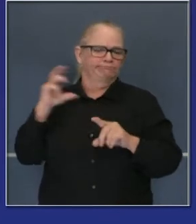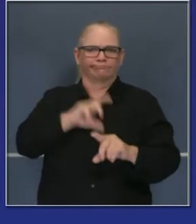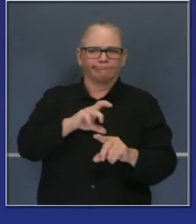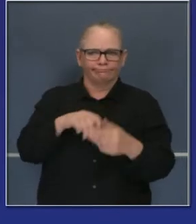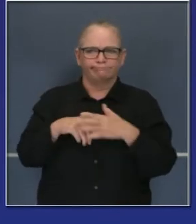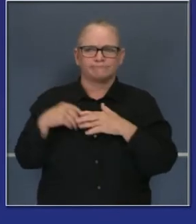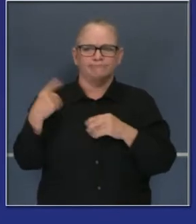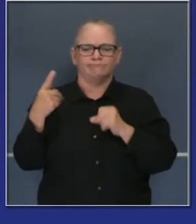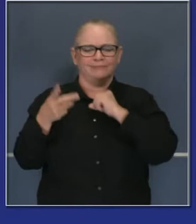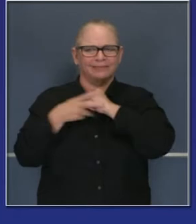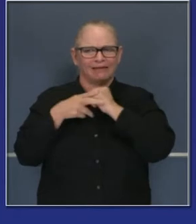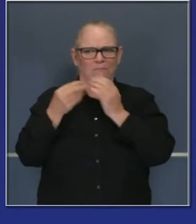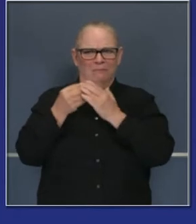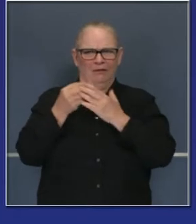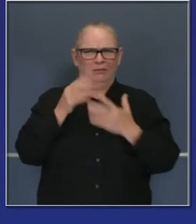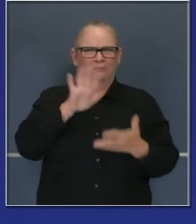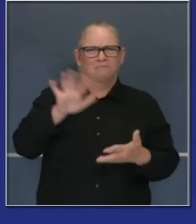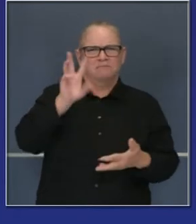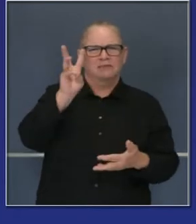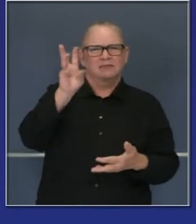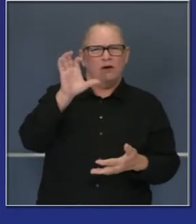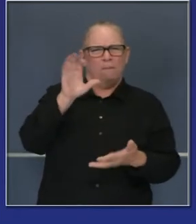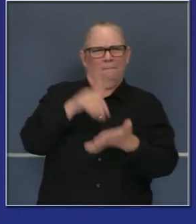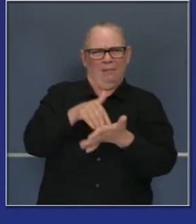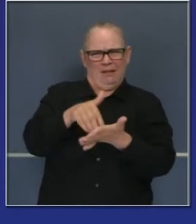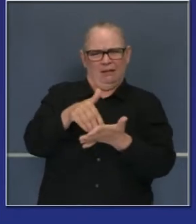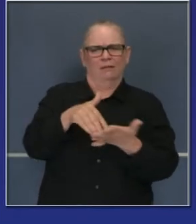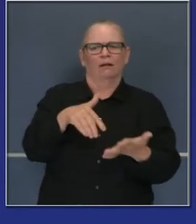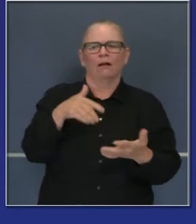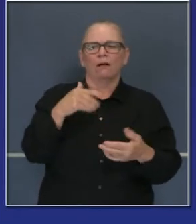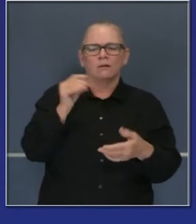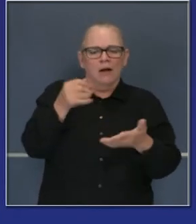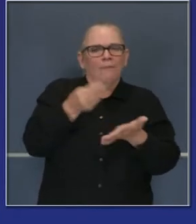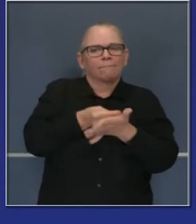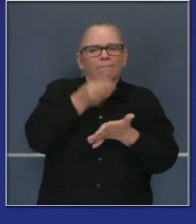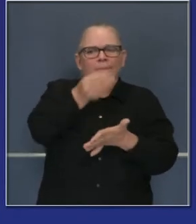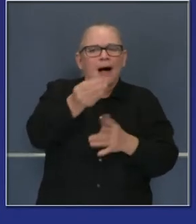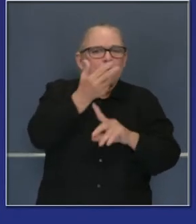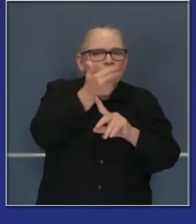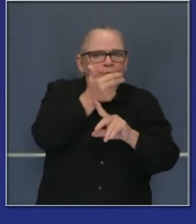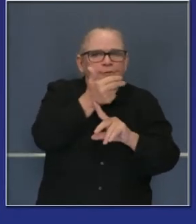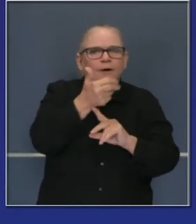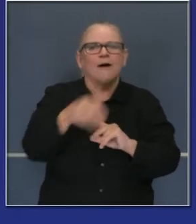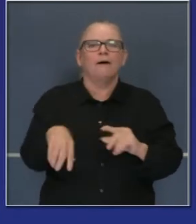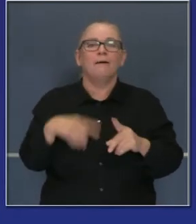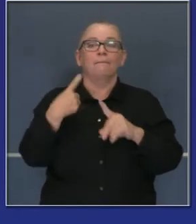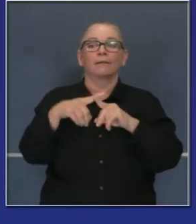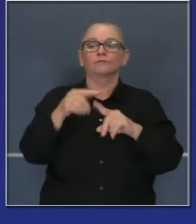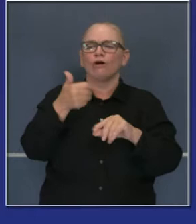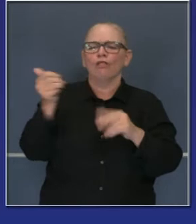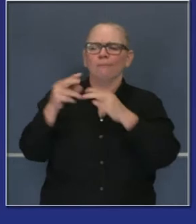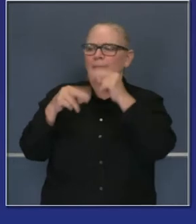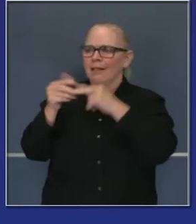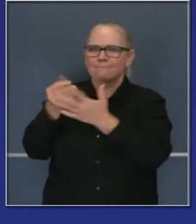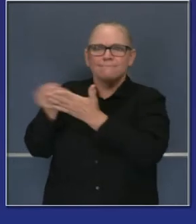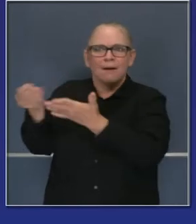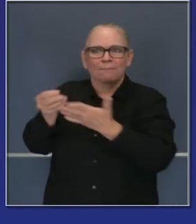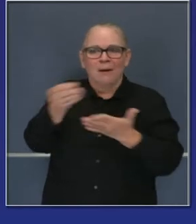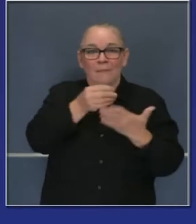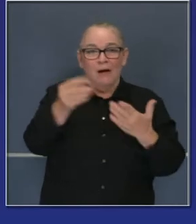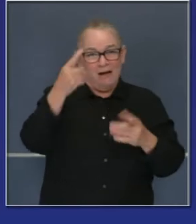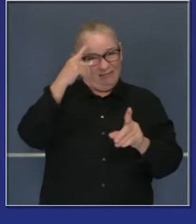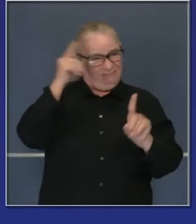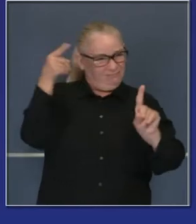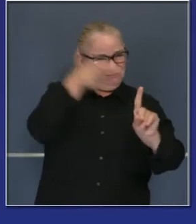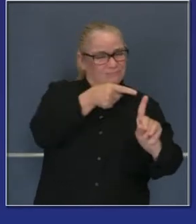600 millones de dólares este año en el presupuesto para comprar hoteles y otra vivienda para los desalojados